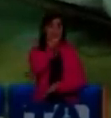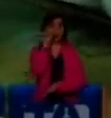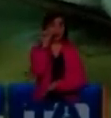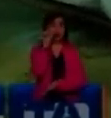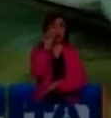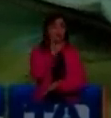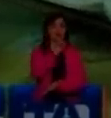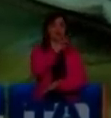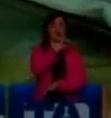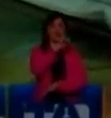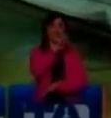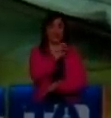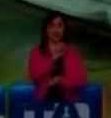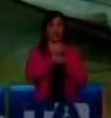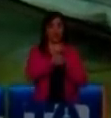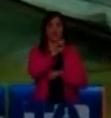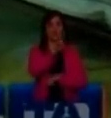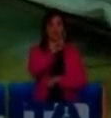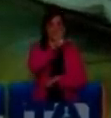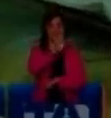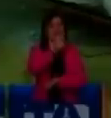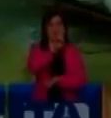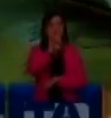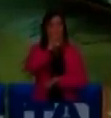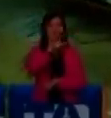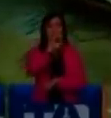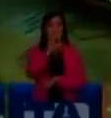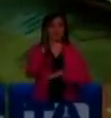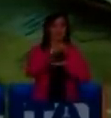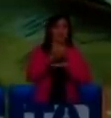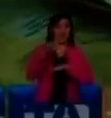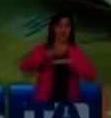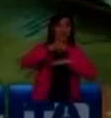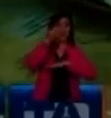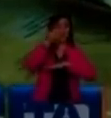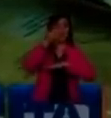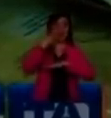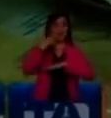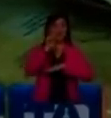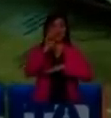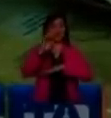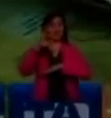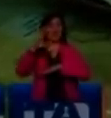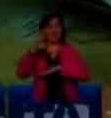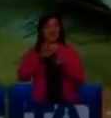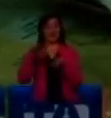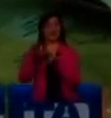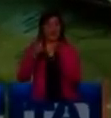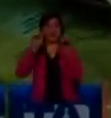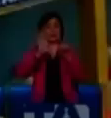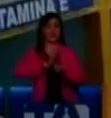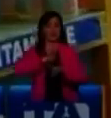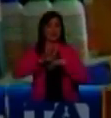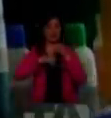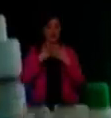ácido sulfúrico y ácido clorhídrico. Nosotros no podemos vender sin una previa autorización de la CETED estos ácidos, así sea la mínima